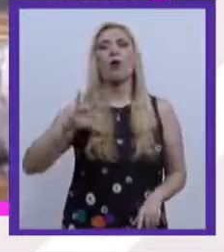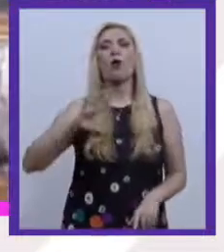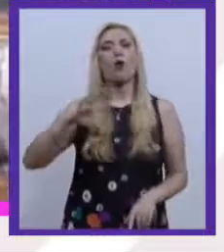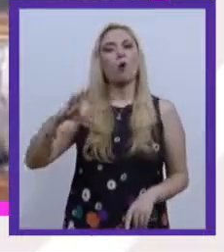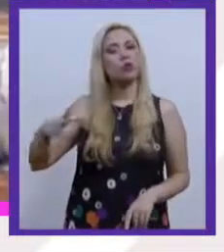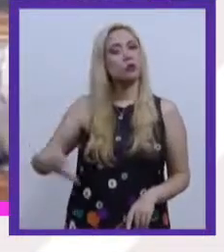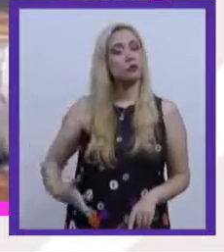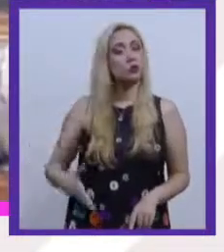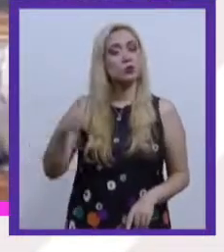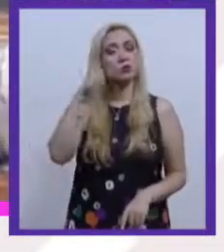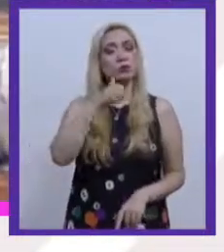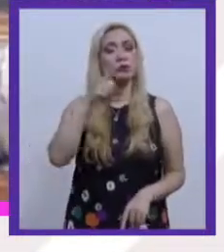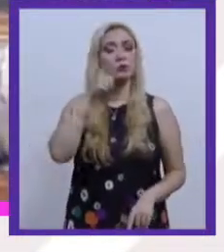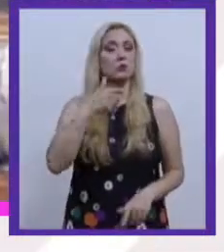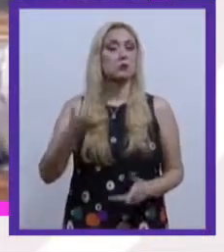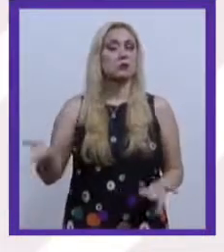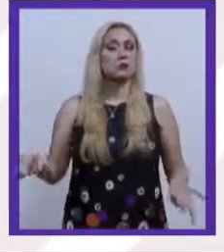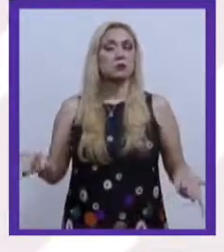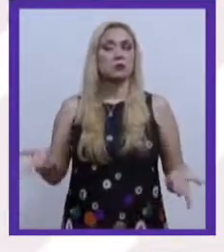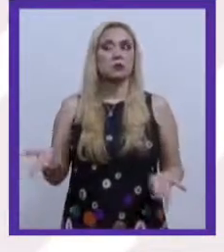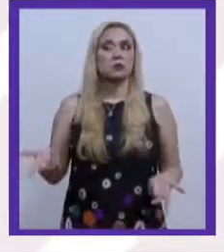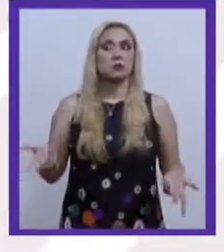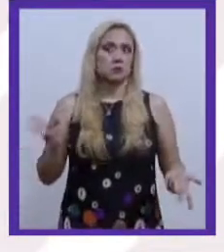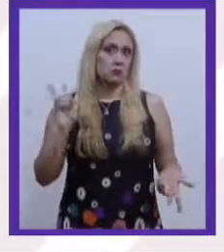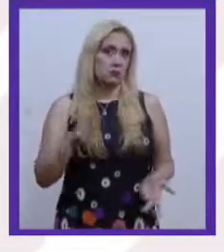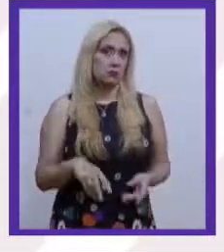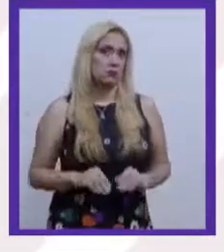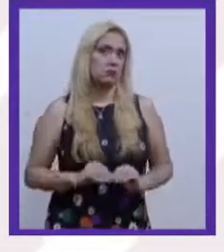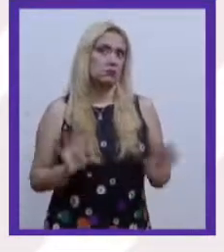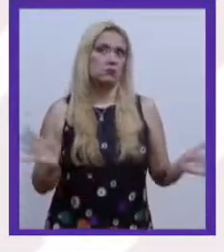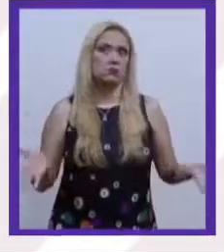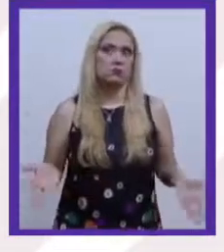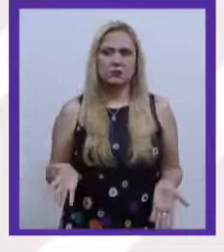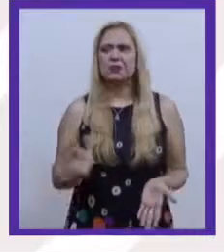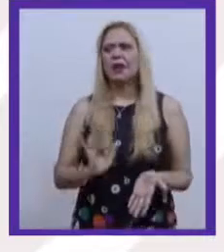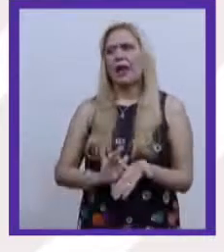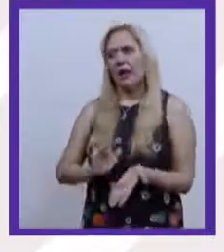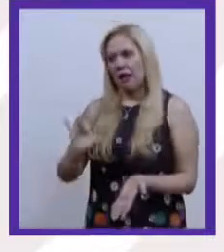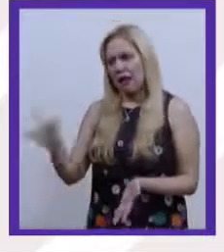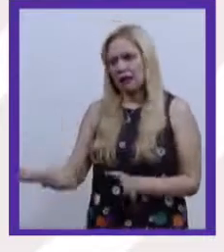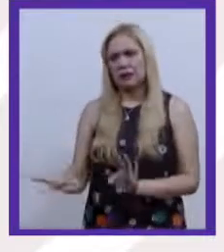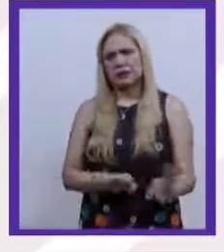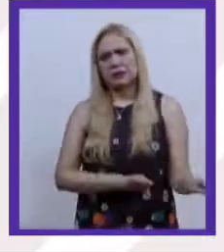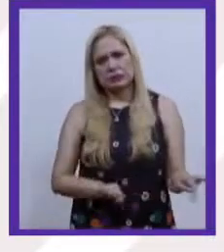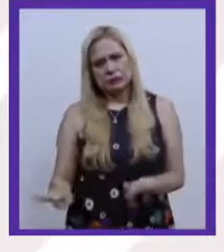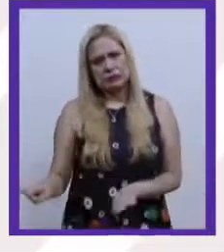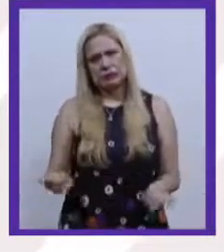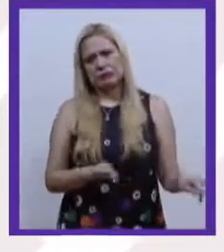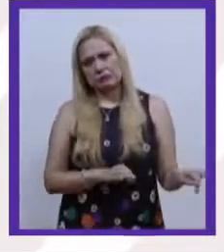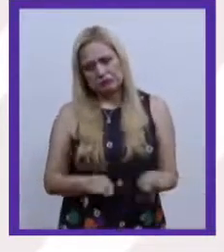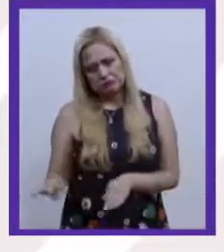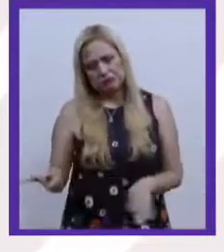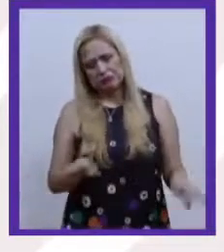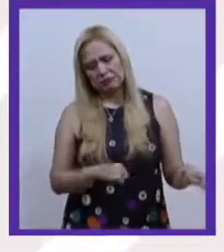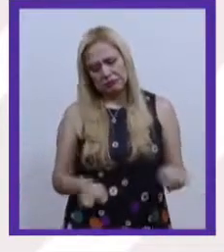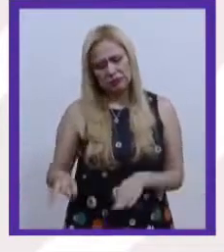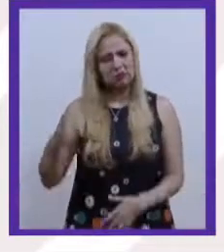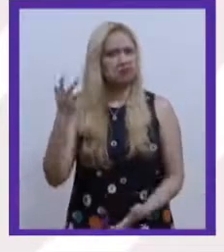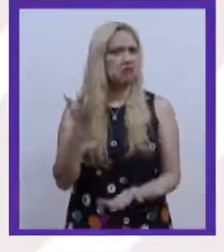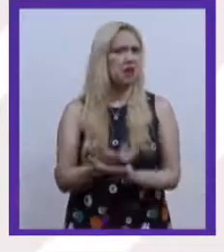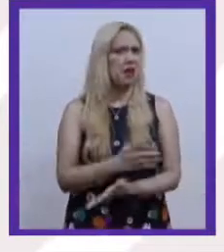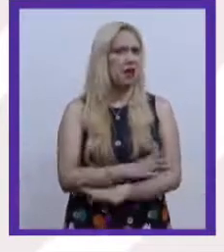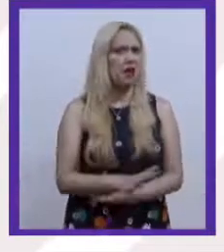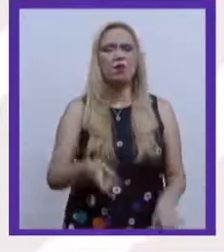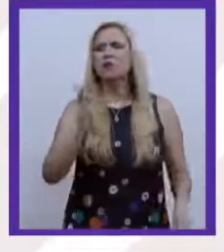orgullo que, como dices, senadora, por supuesto, se agradece el servicio de la persona, pero no